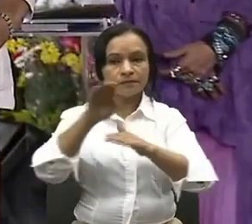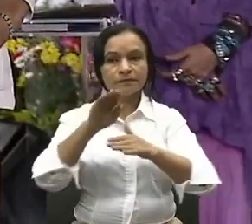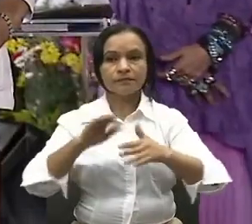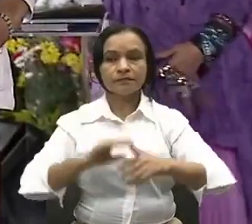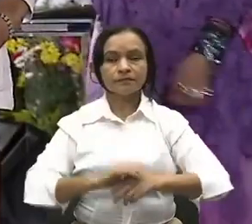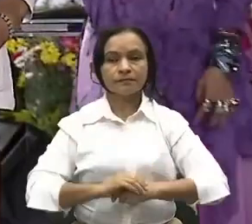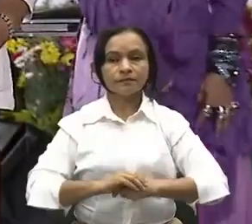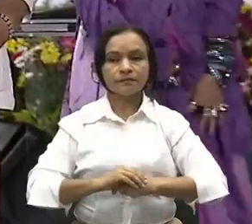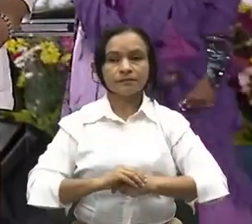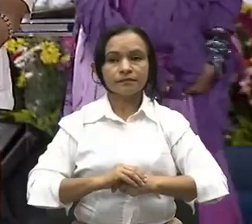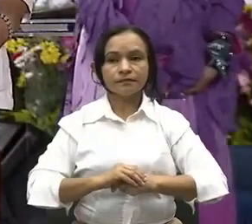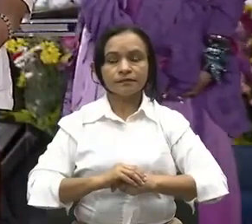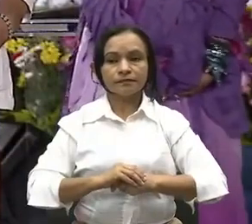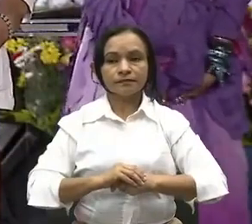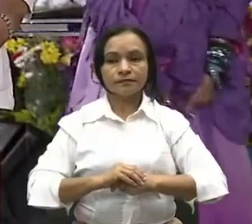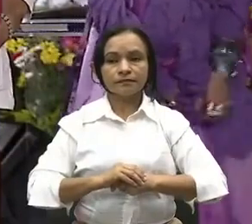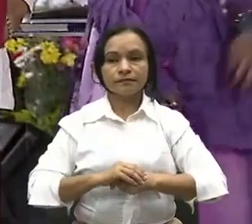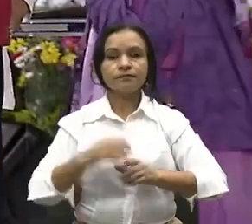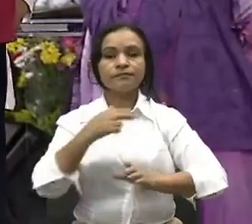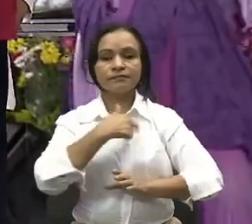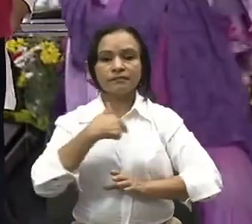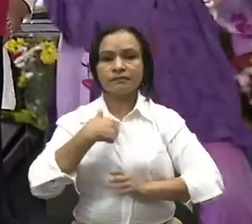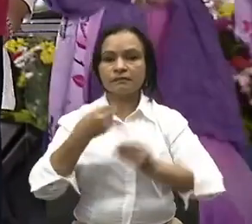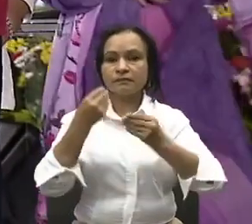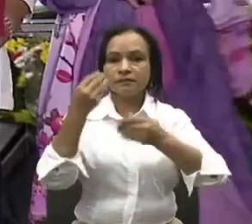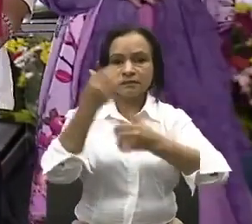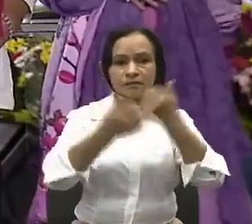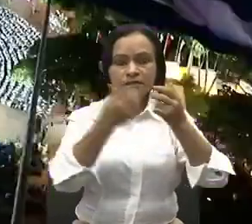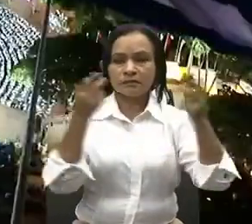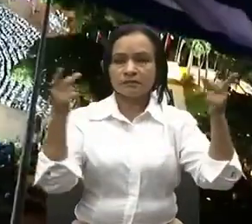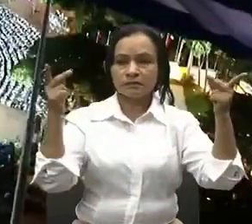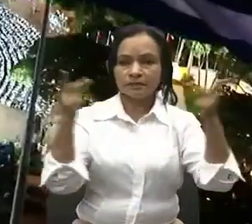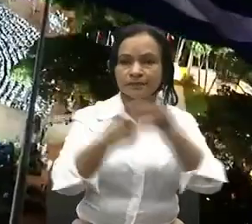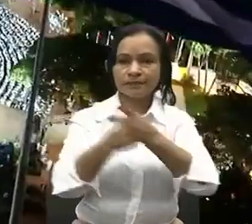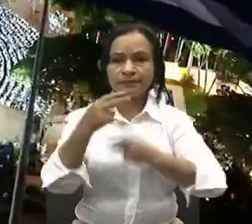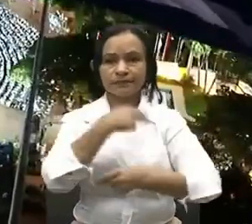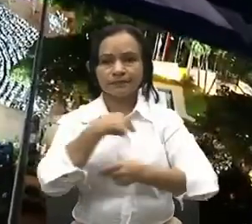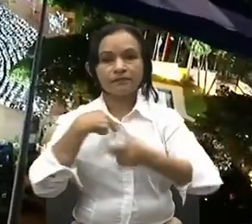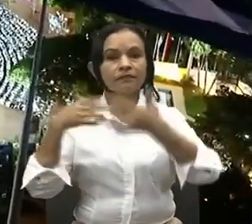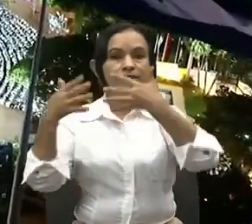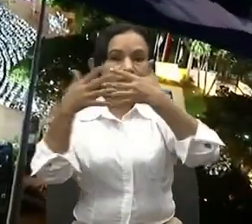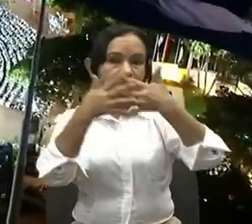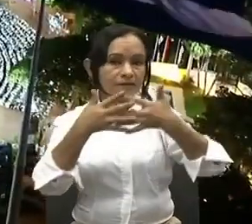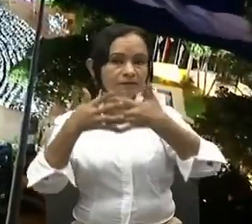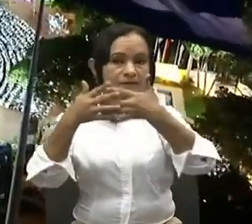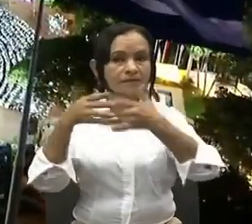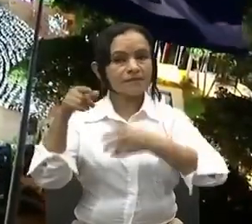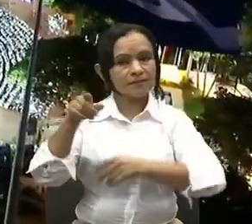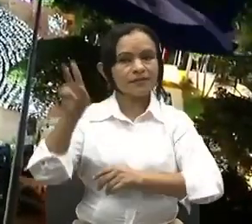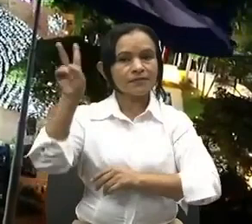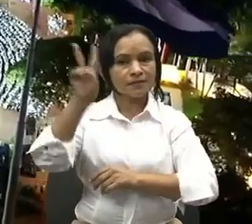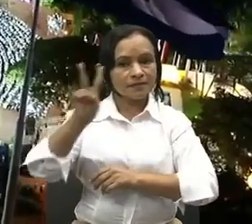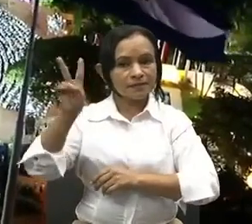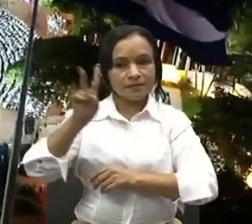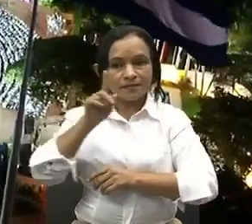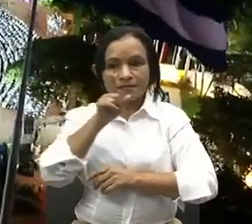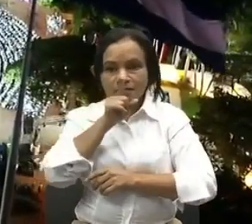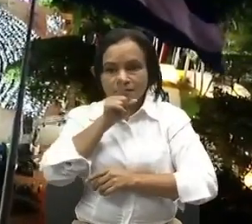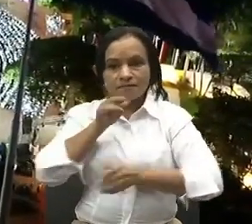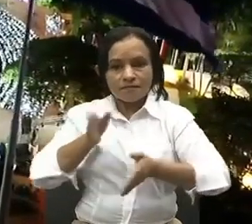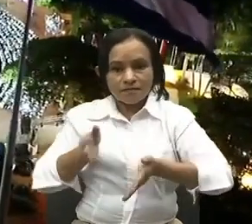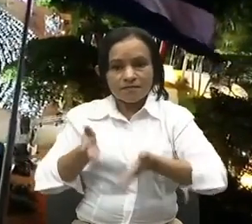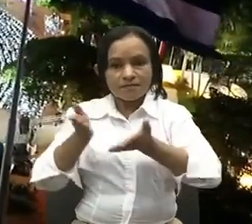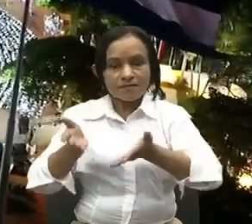O sea, ¿cuántos muertos han provocado los actos de terrorismo que promueven los yanquis ahí en Venezuela?